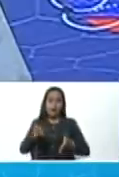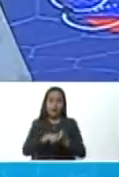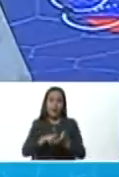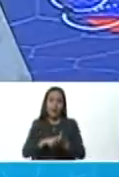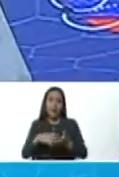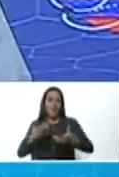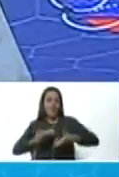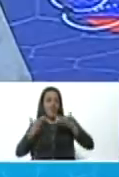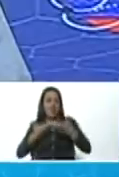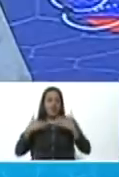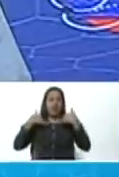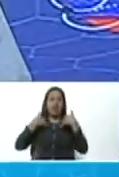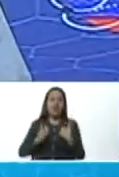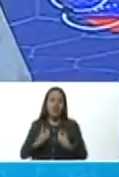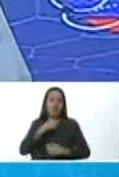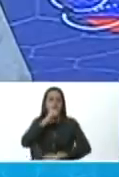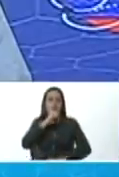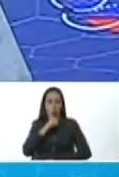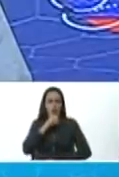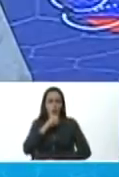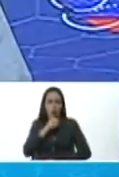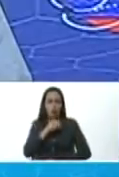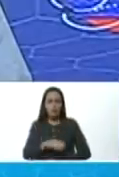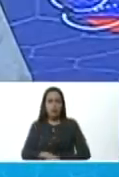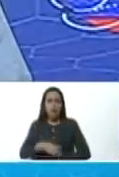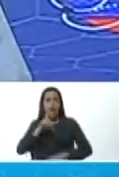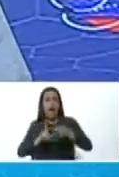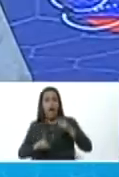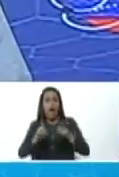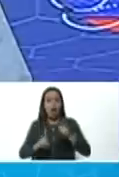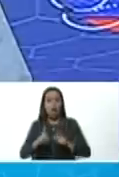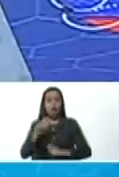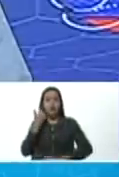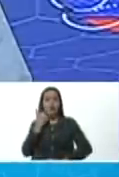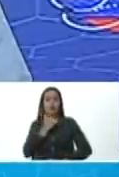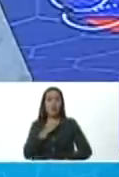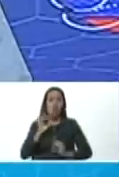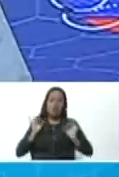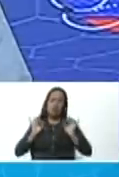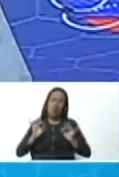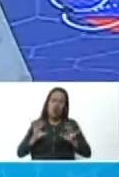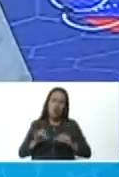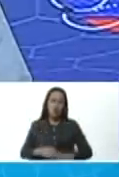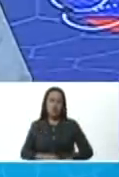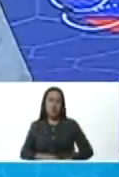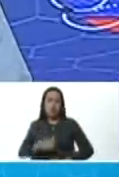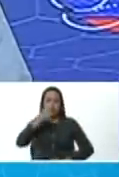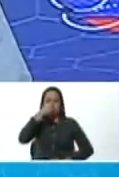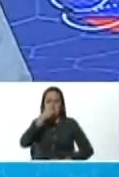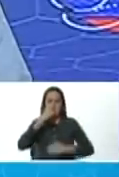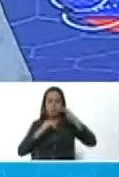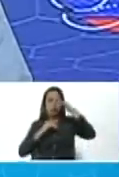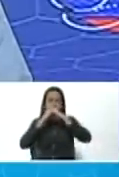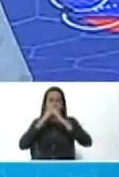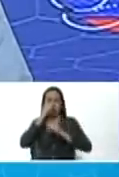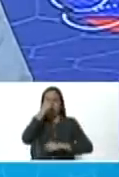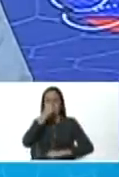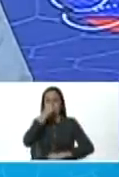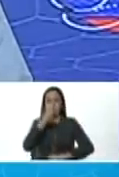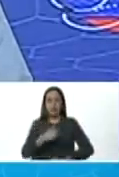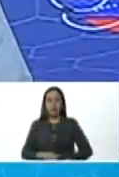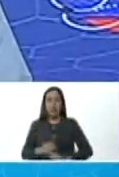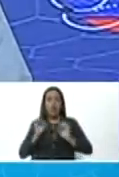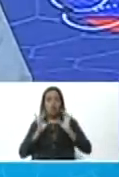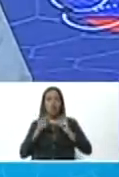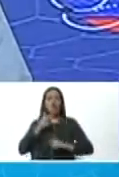fiebre, cansancio, tos seca. Algunos pacientes pueden presentar dolores, congestión nasal, dolor